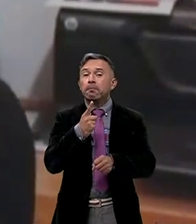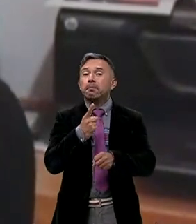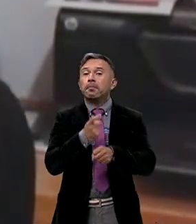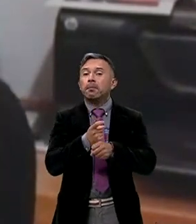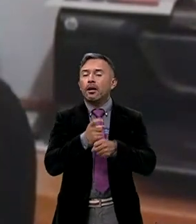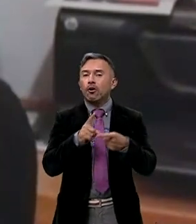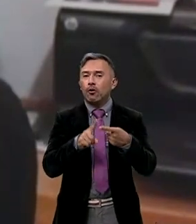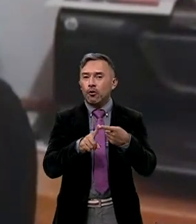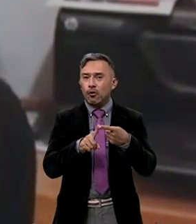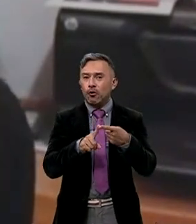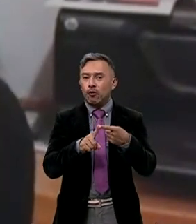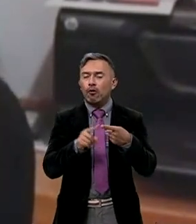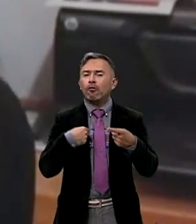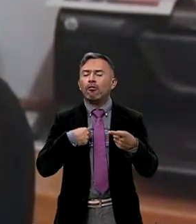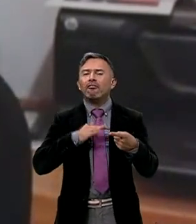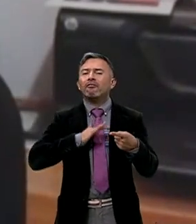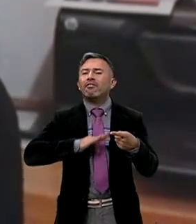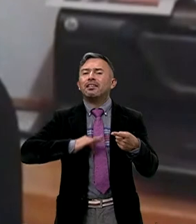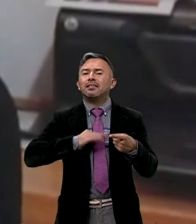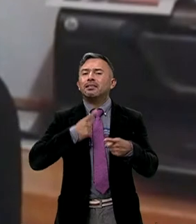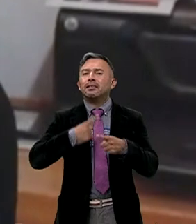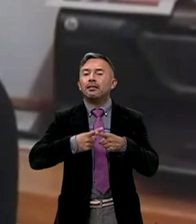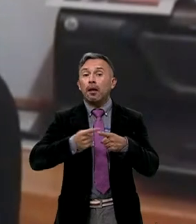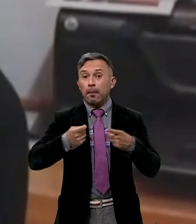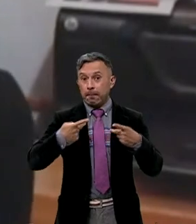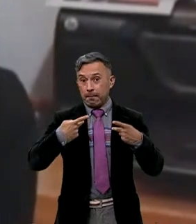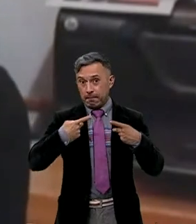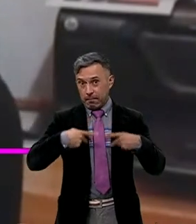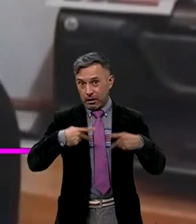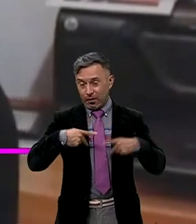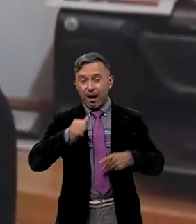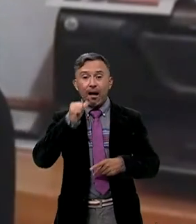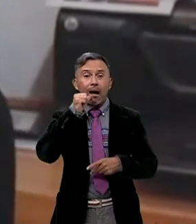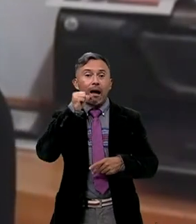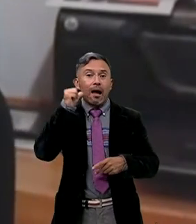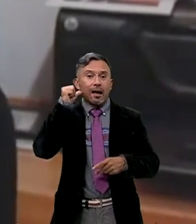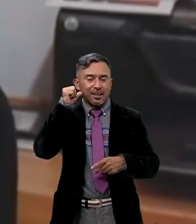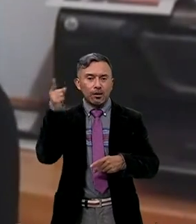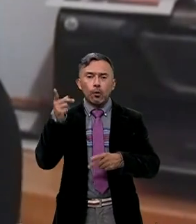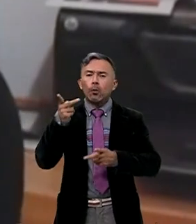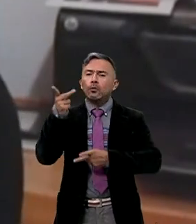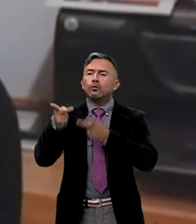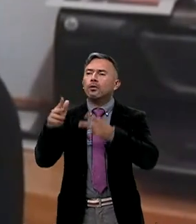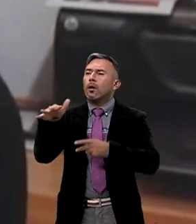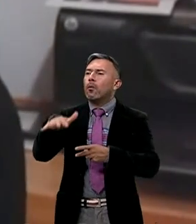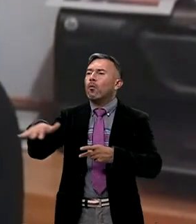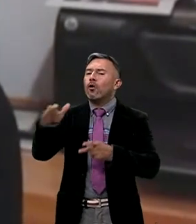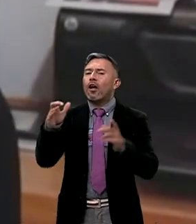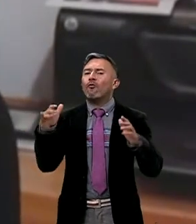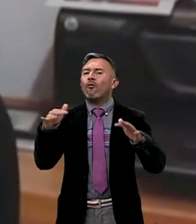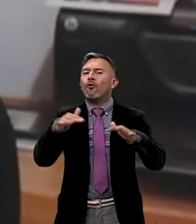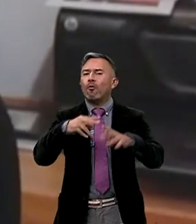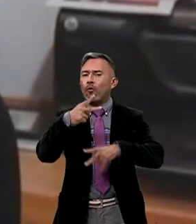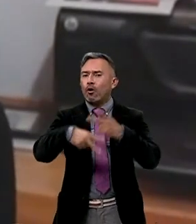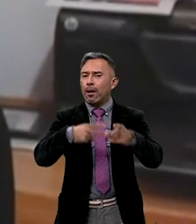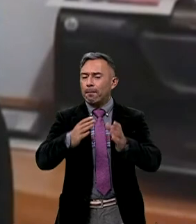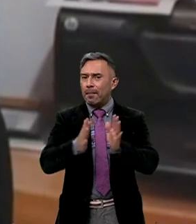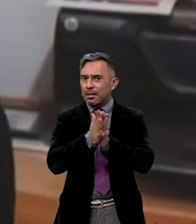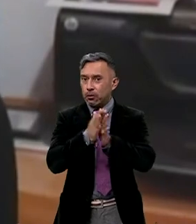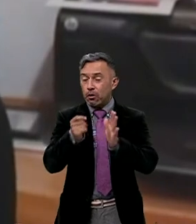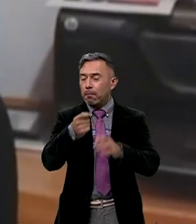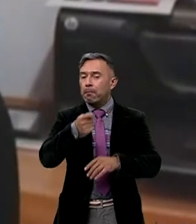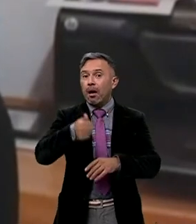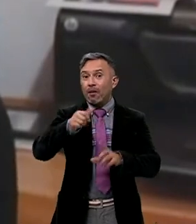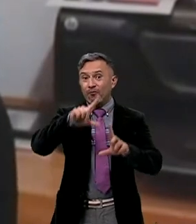estar felicitando a todas las personas que el día de ayer participaron en la consulta popular la primera organizada en nivel